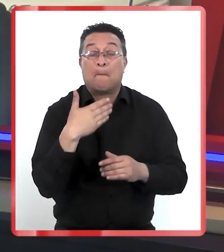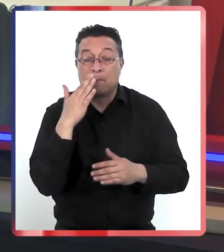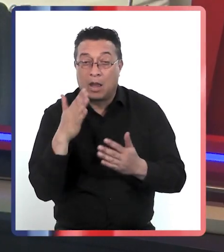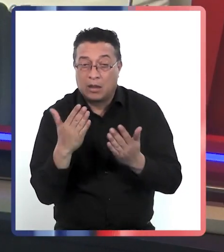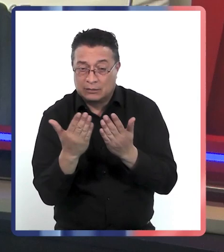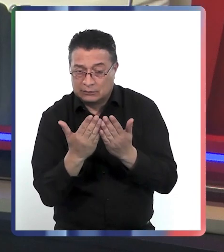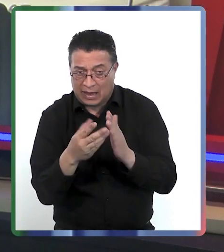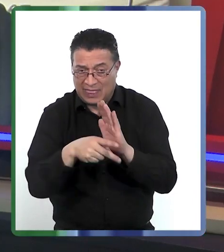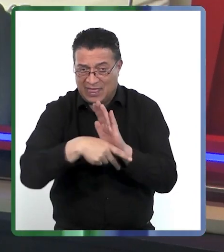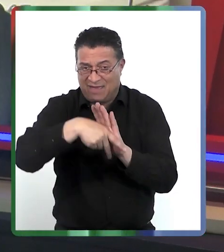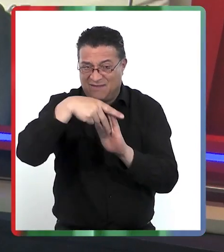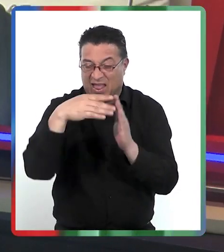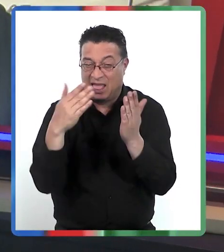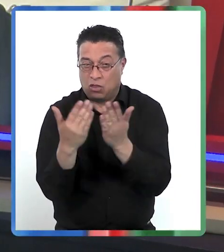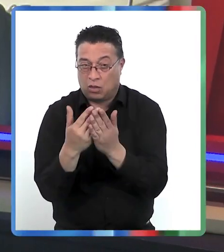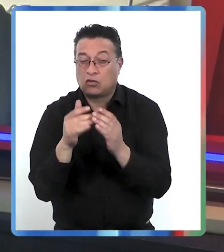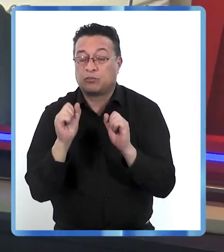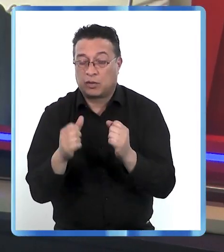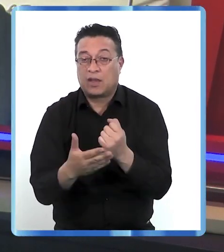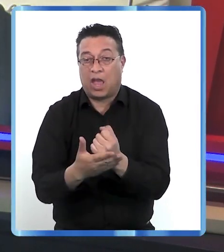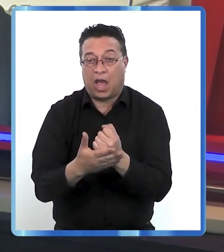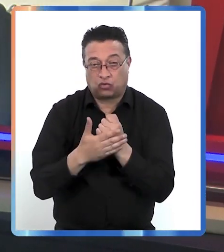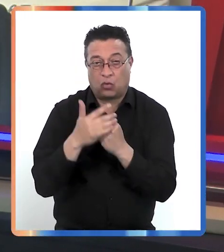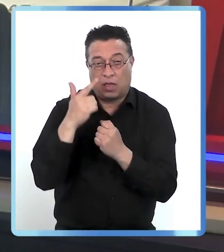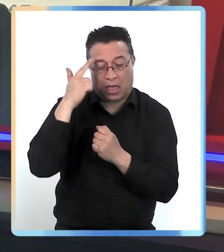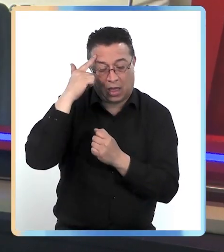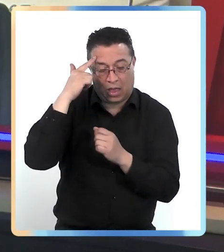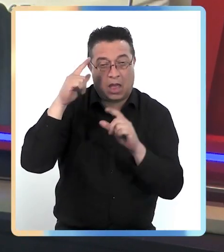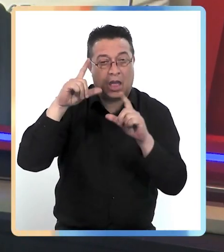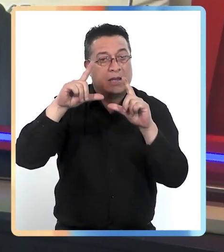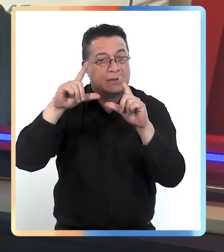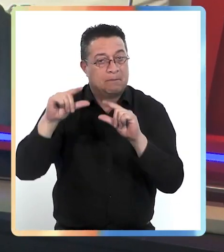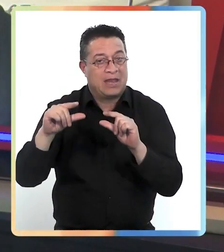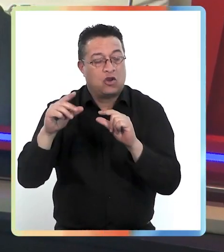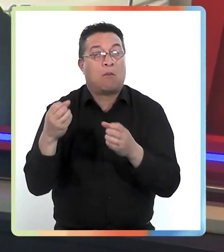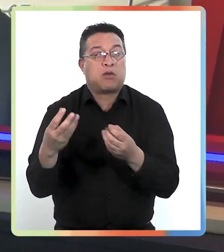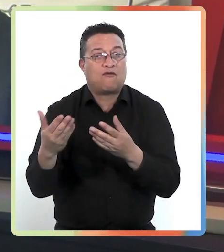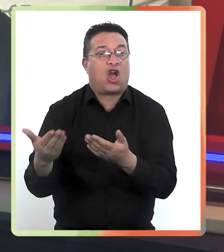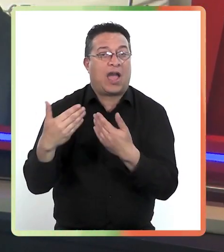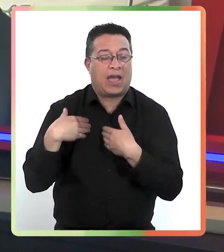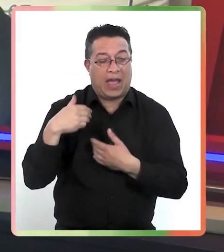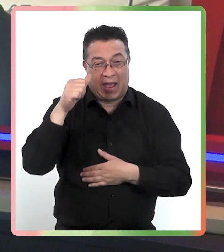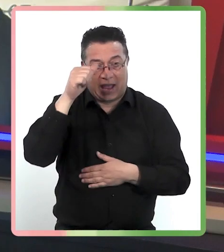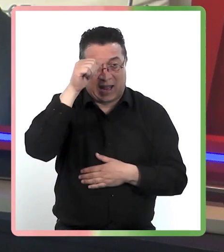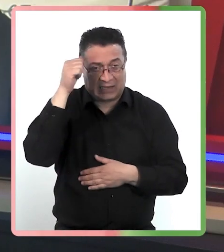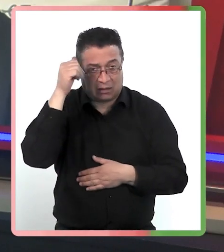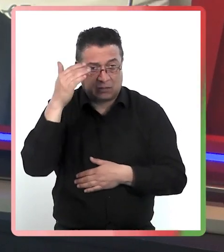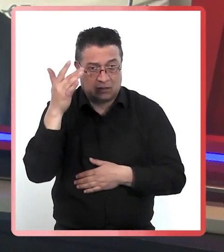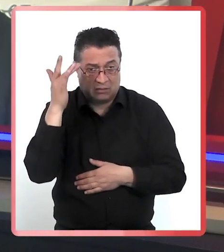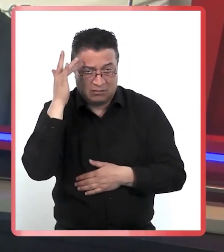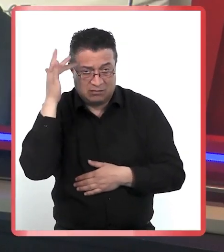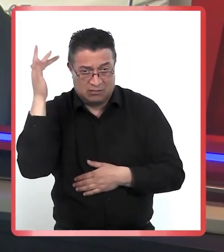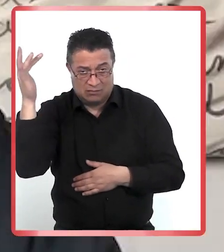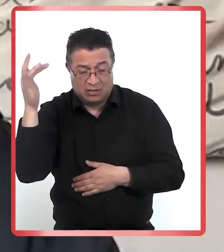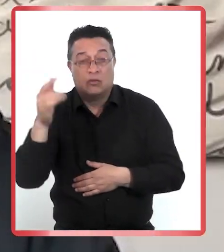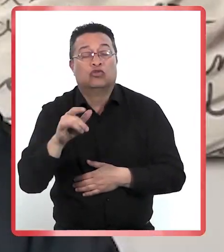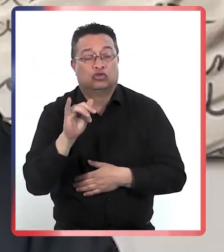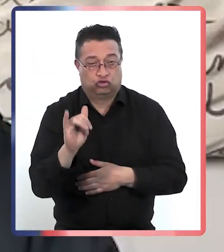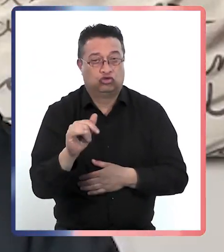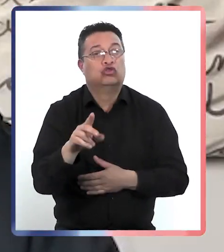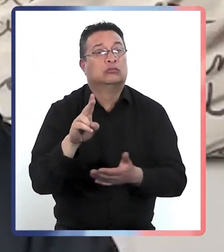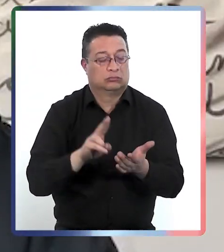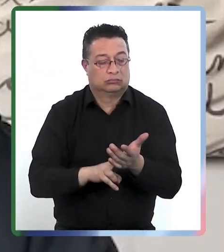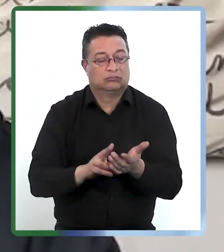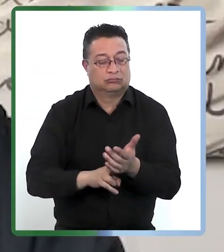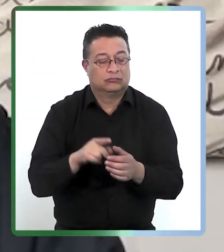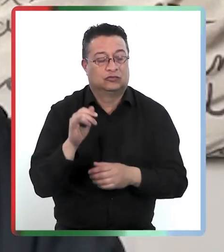que un mayor nivel de educación quizá ayuda a disminuir el generar Alzheimer. ¿Es cierto? Eso es